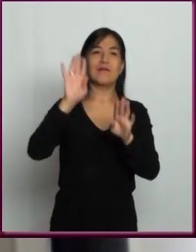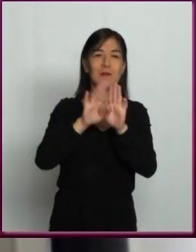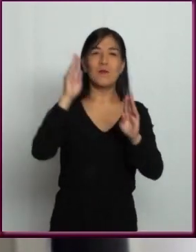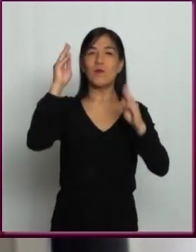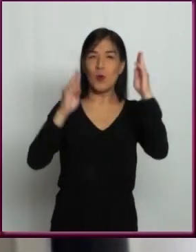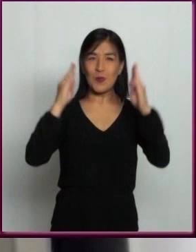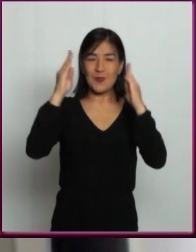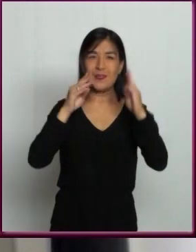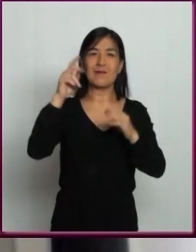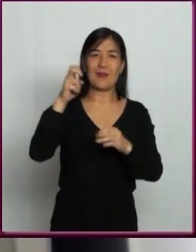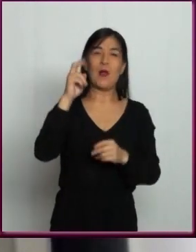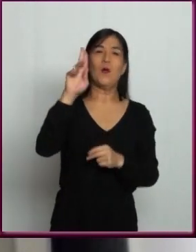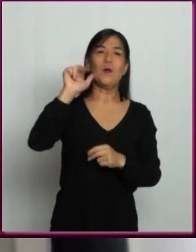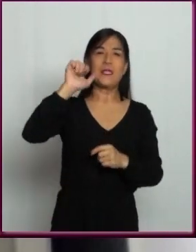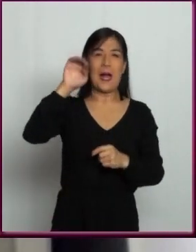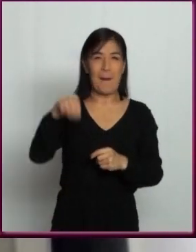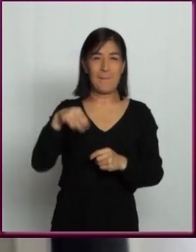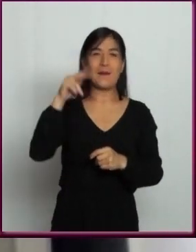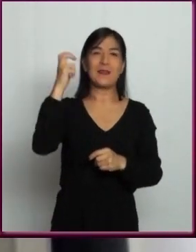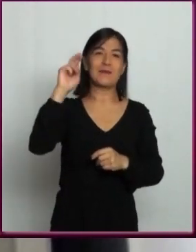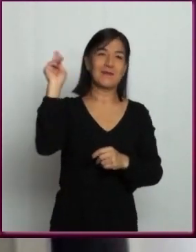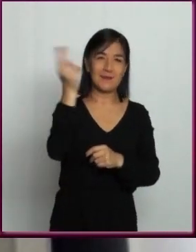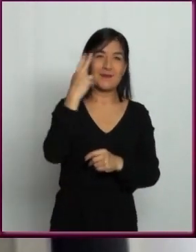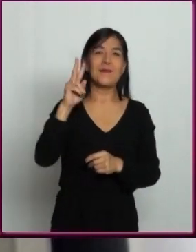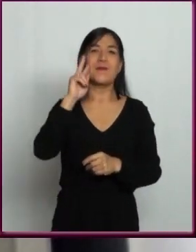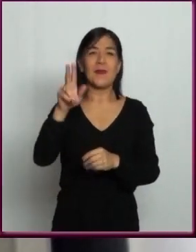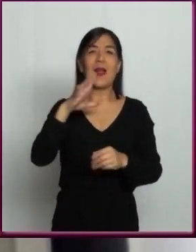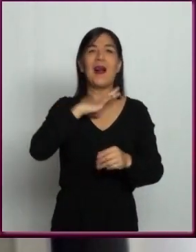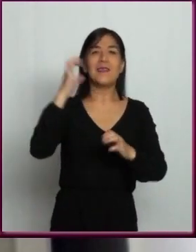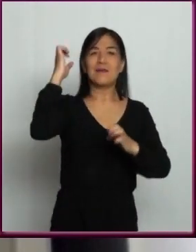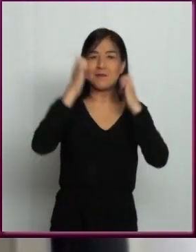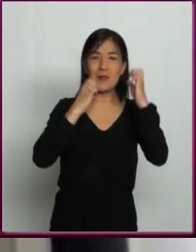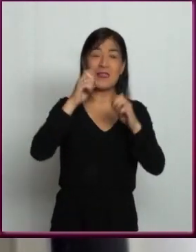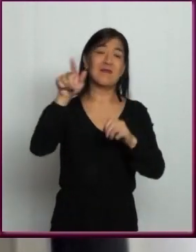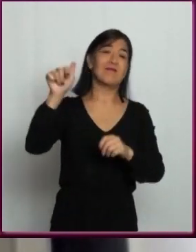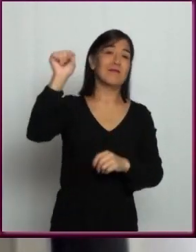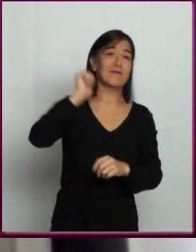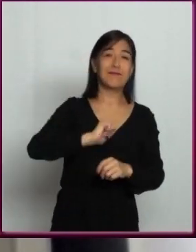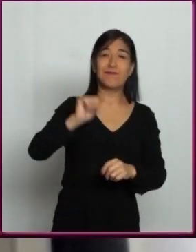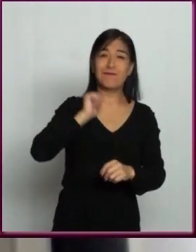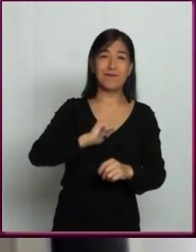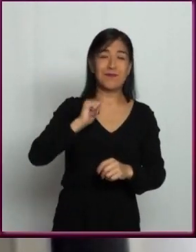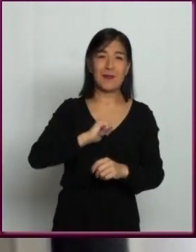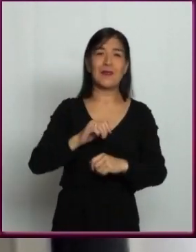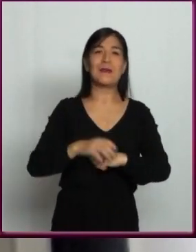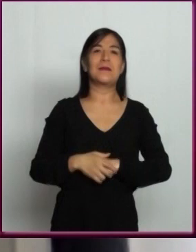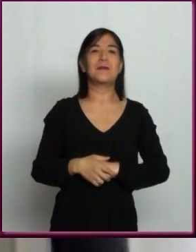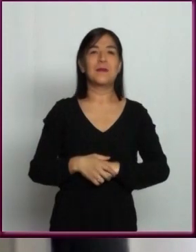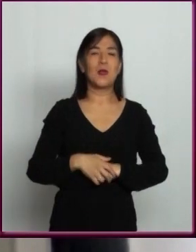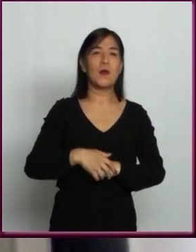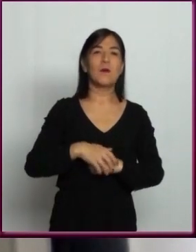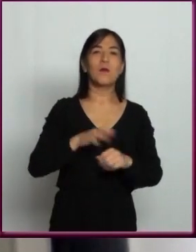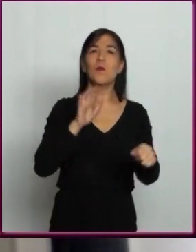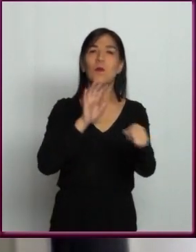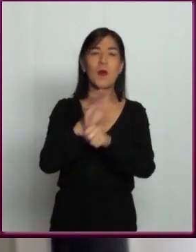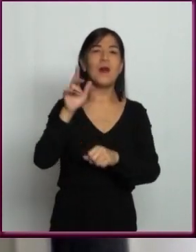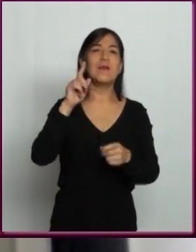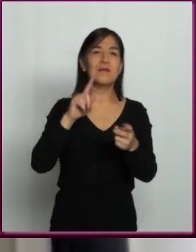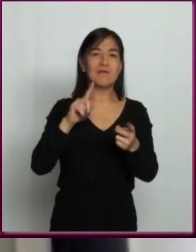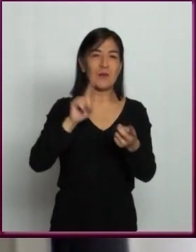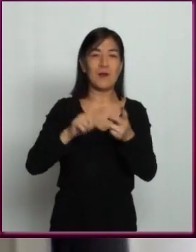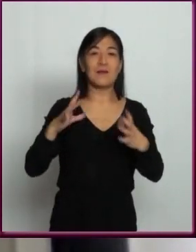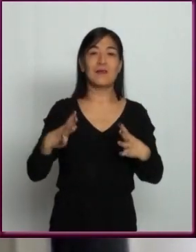Ciudad Universitaria, es una colección pues bastante antigua, que se originó, que tiene sus